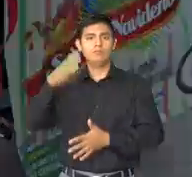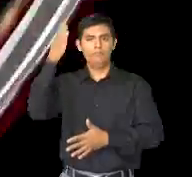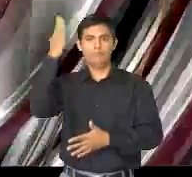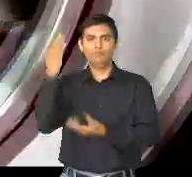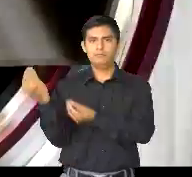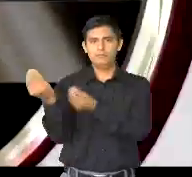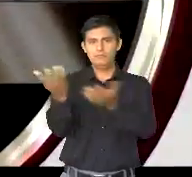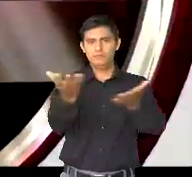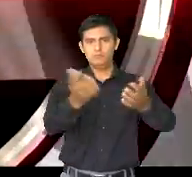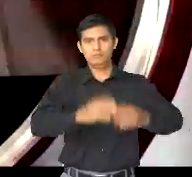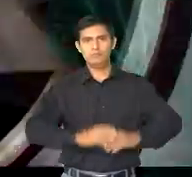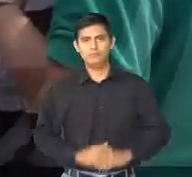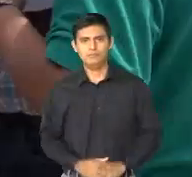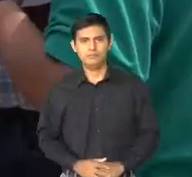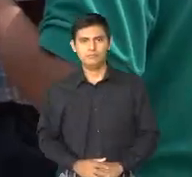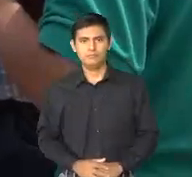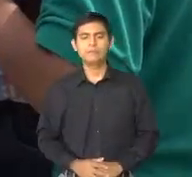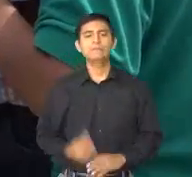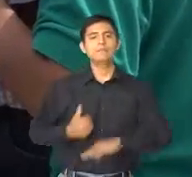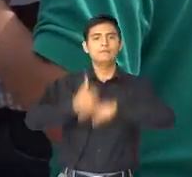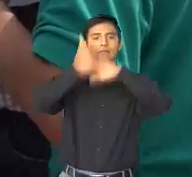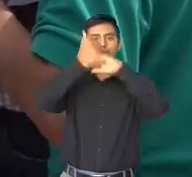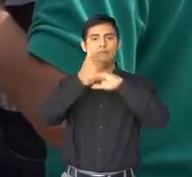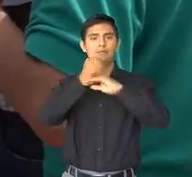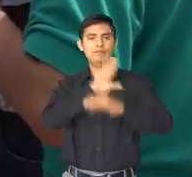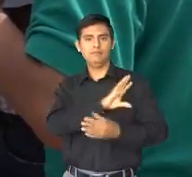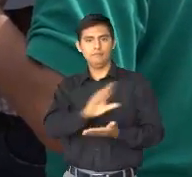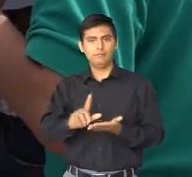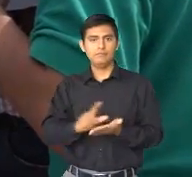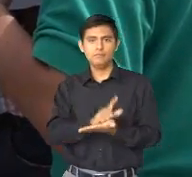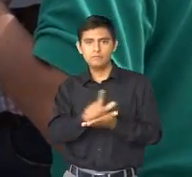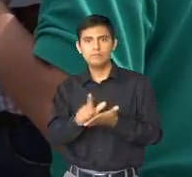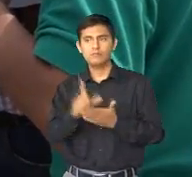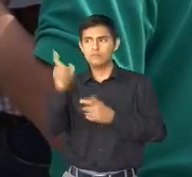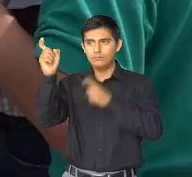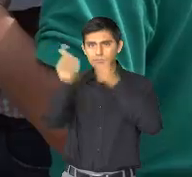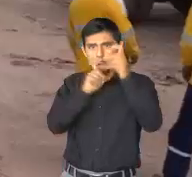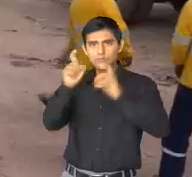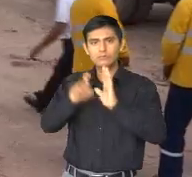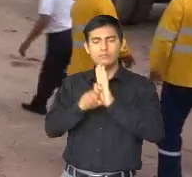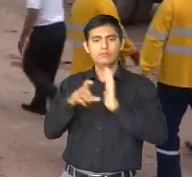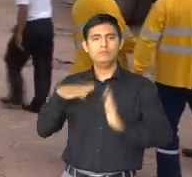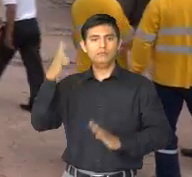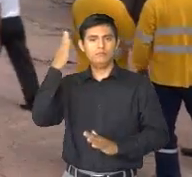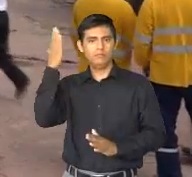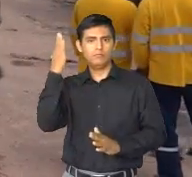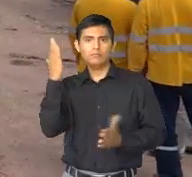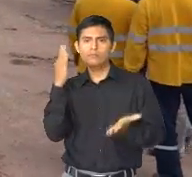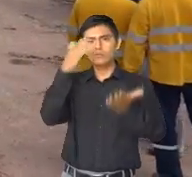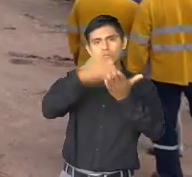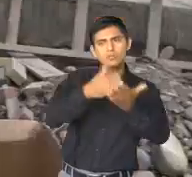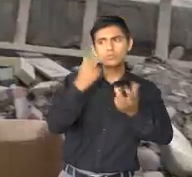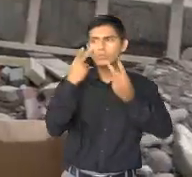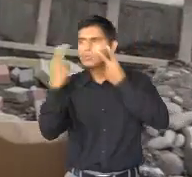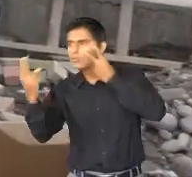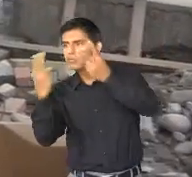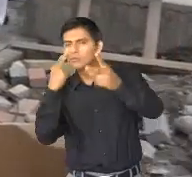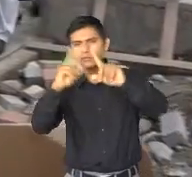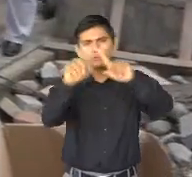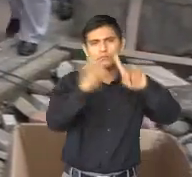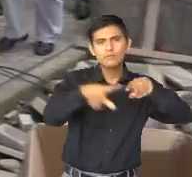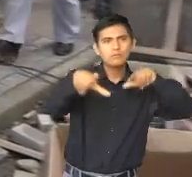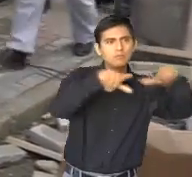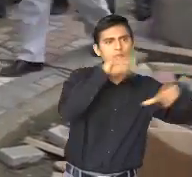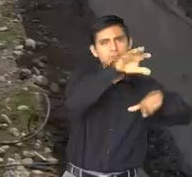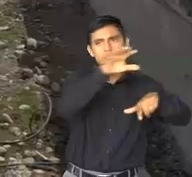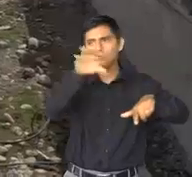sorteo. Las autoridades municipales presididas por el señor alcalde recorrieron varios lugares de la ciudad donde se